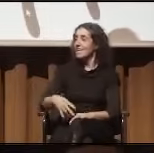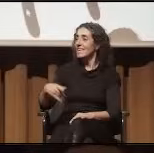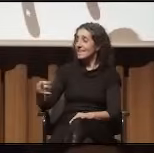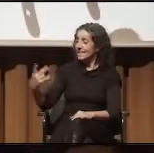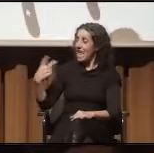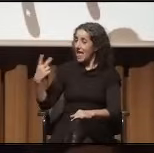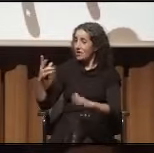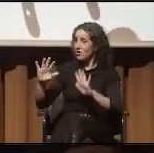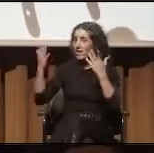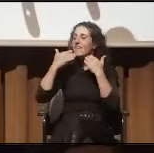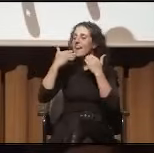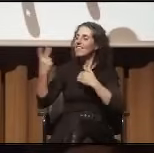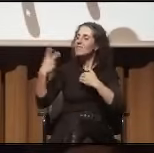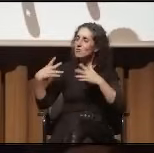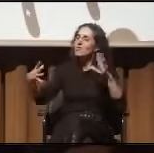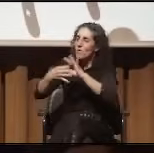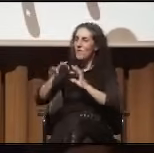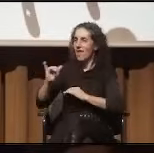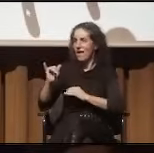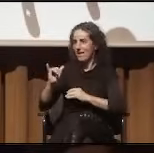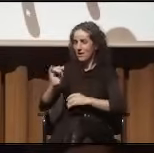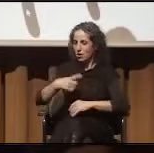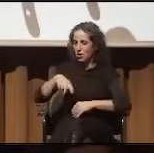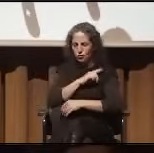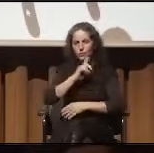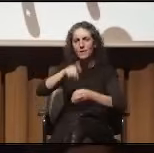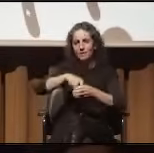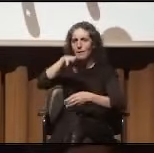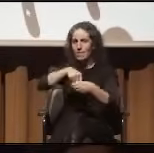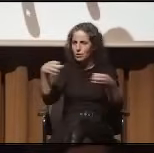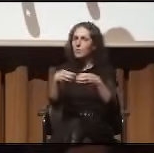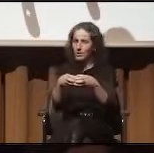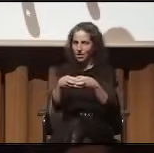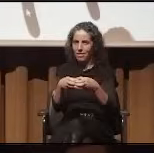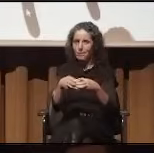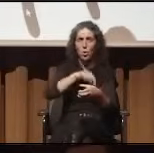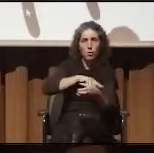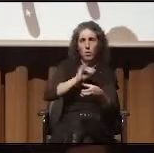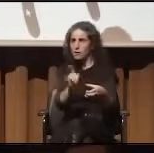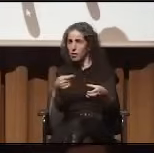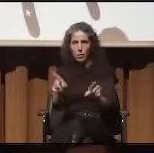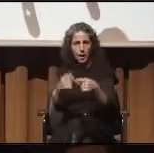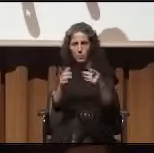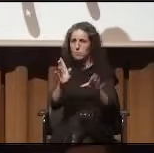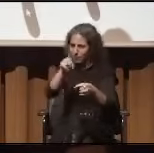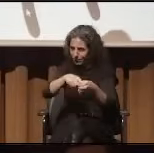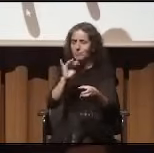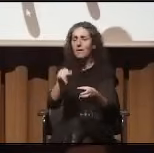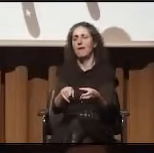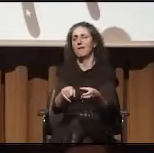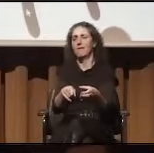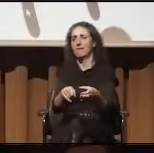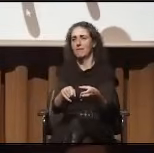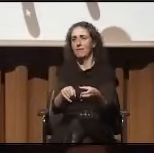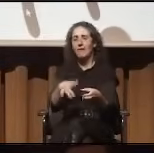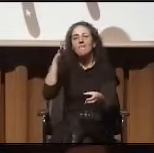conectados, formamos parte de una comunidad, seamos no conscientes de ello, formamos parte de una realidad que nos sostiene. El error yo creo que es creer